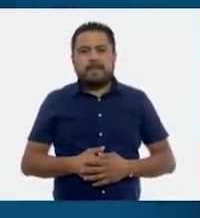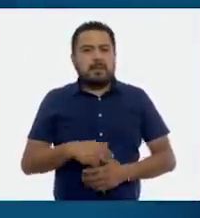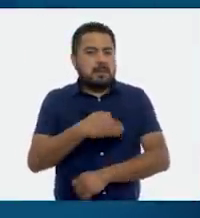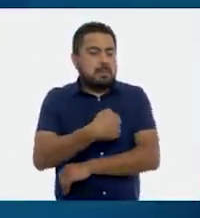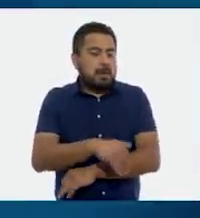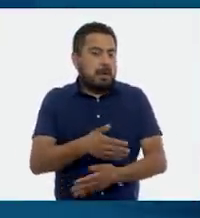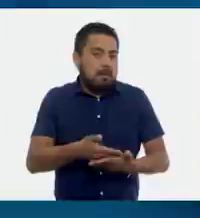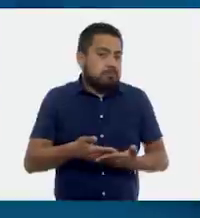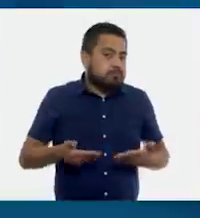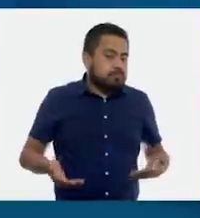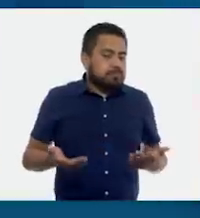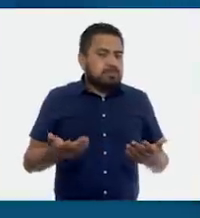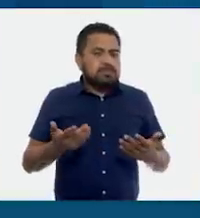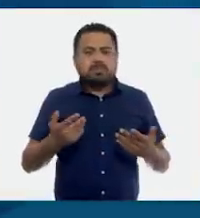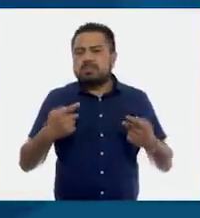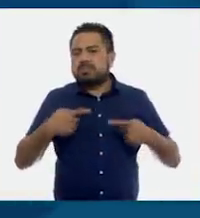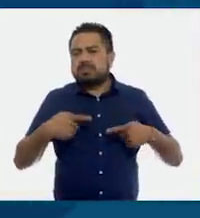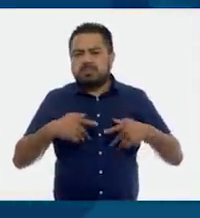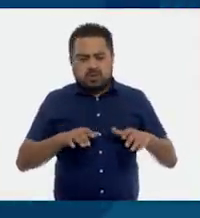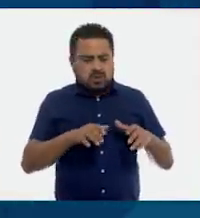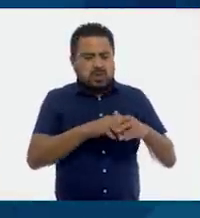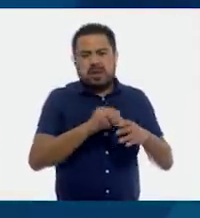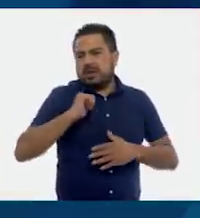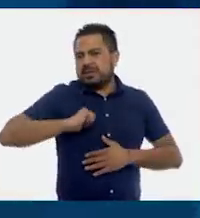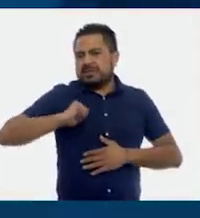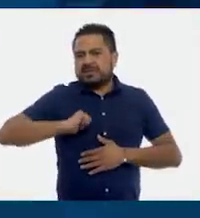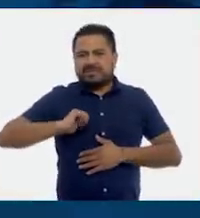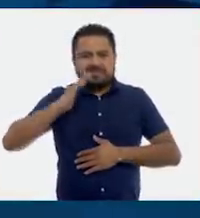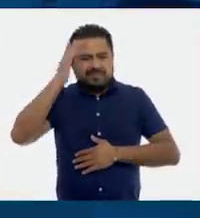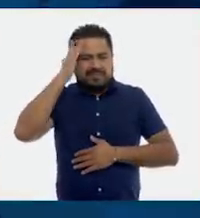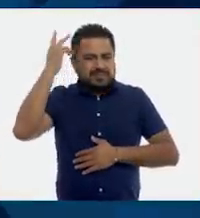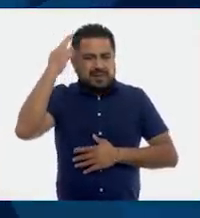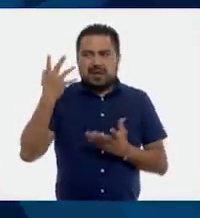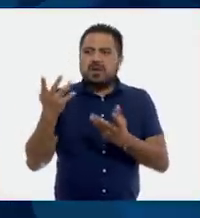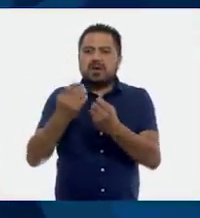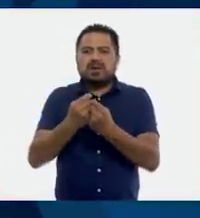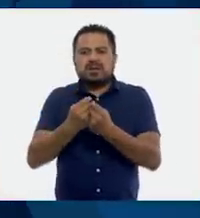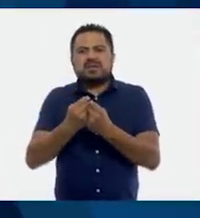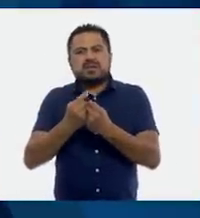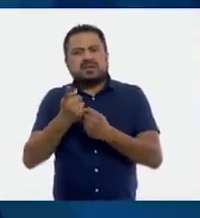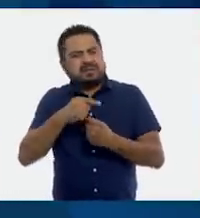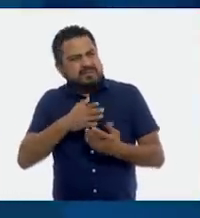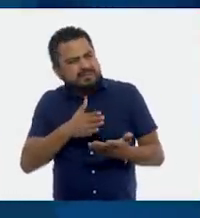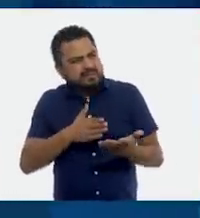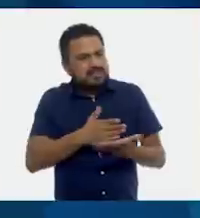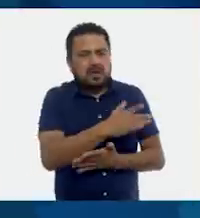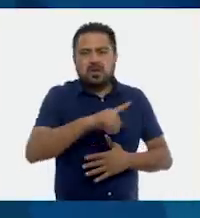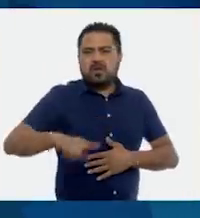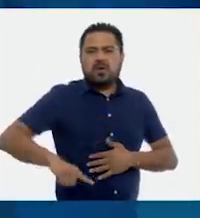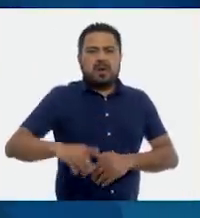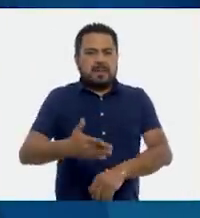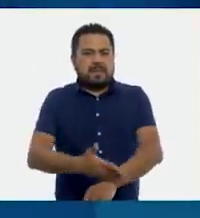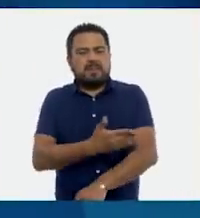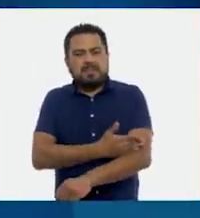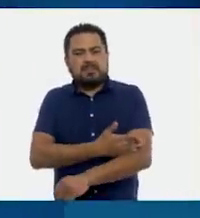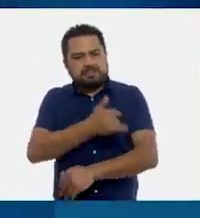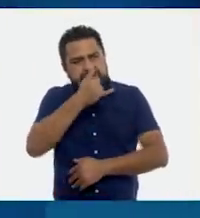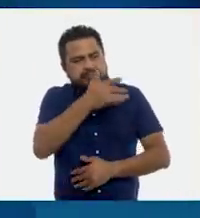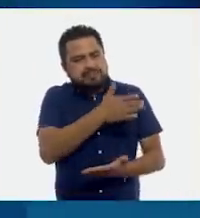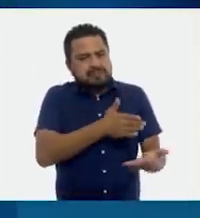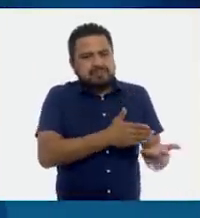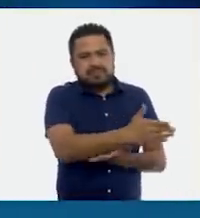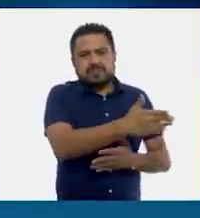Mientras tanto, miembros destacados del antiguo régimen organizaron una revuelta para derrocar al gobierno maderista.